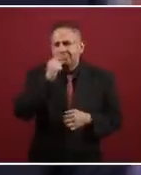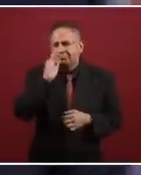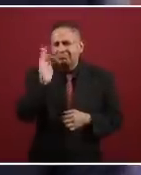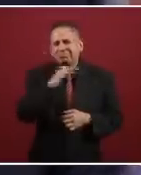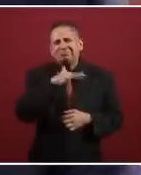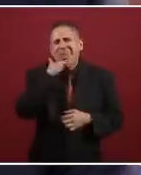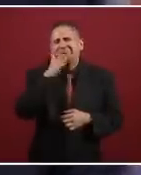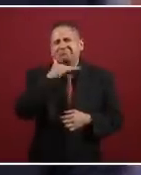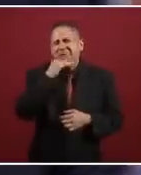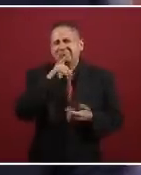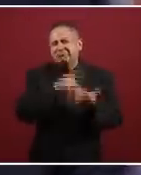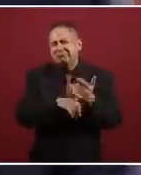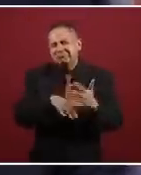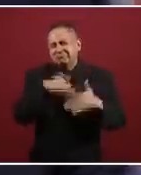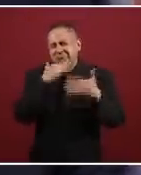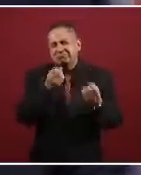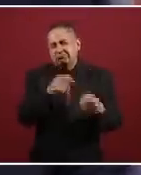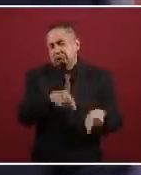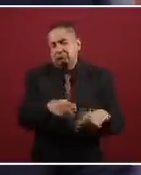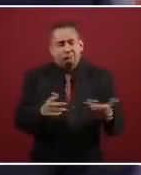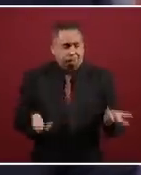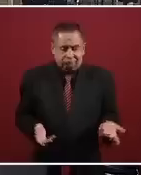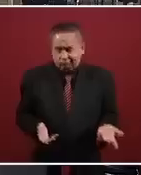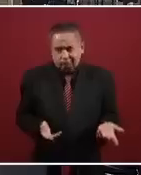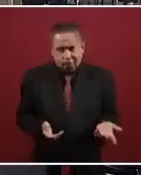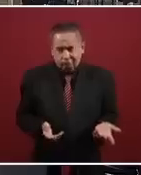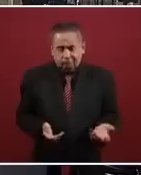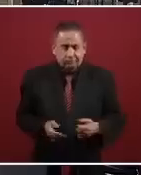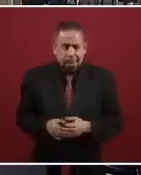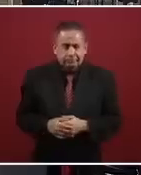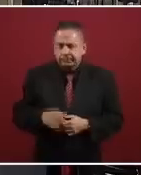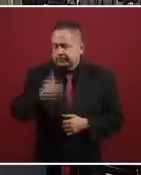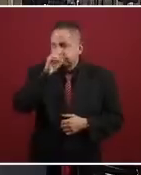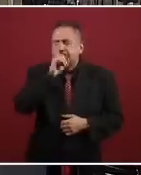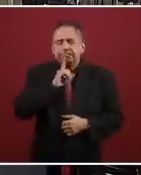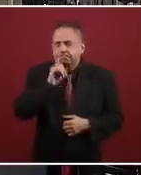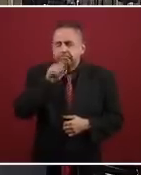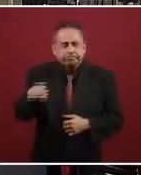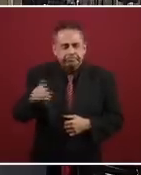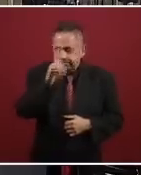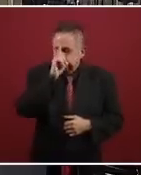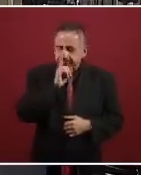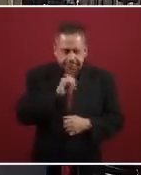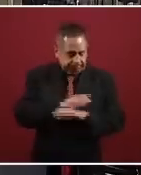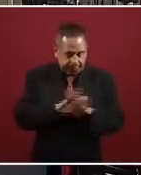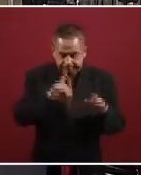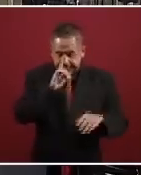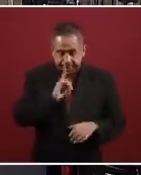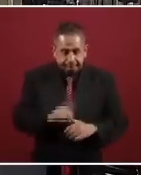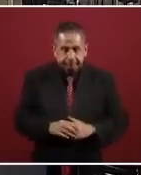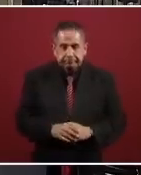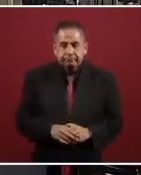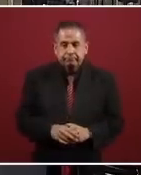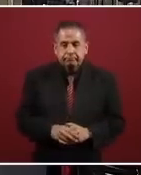corporación. Es mentira que ya se redujo los salarios. Es mentira. Es mentira.